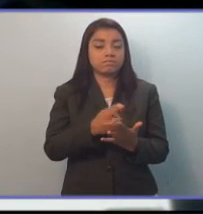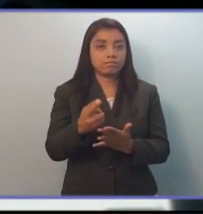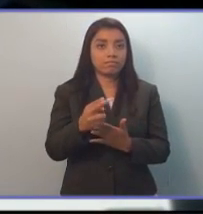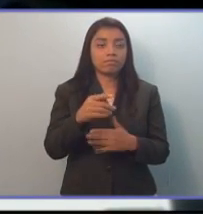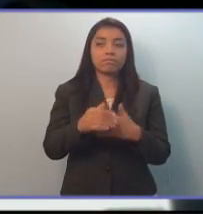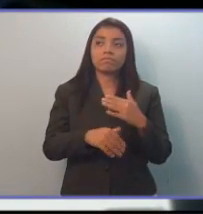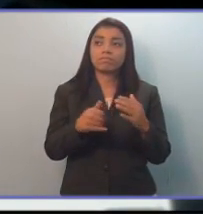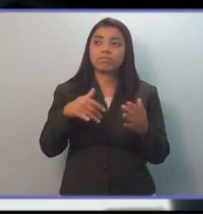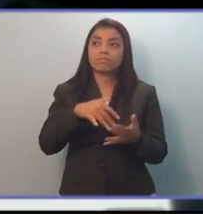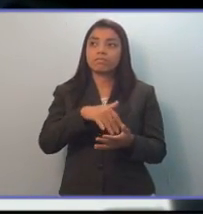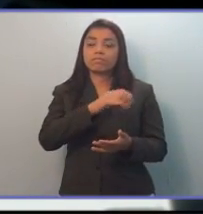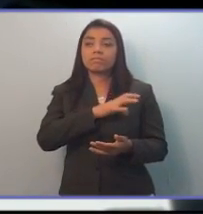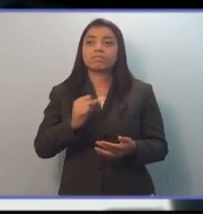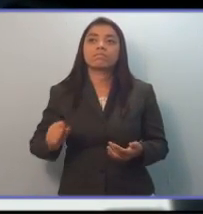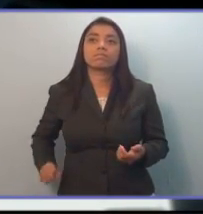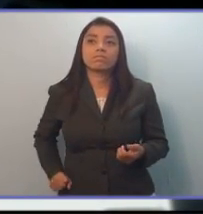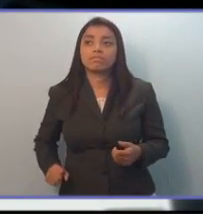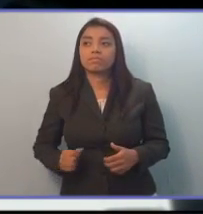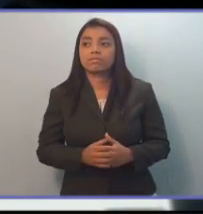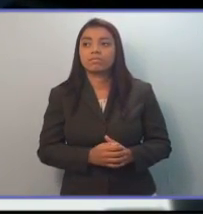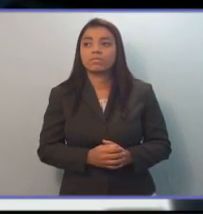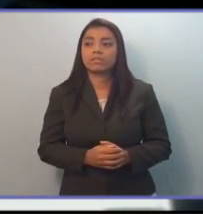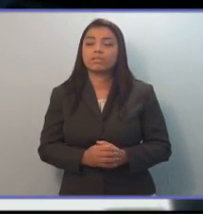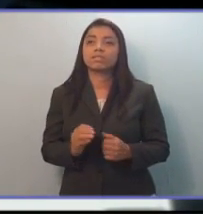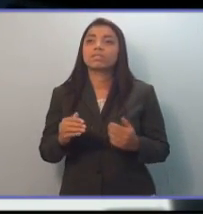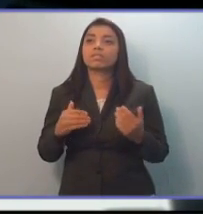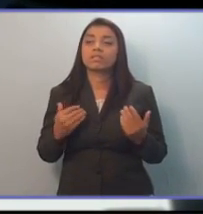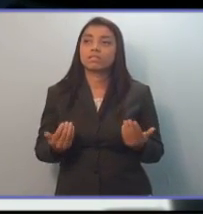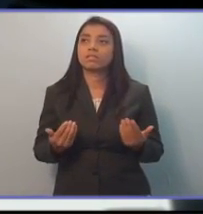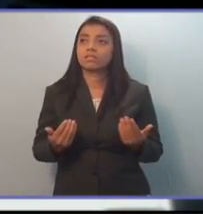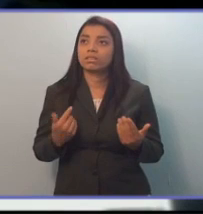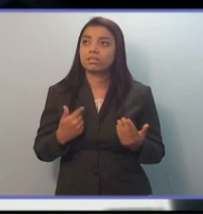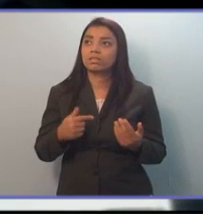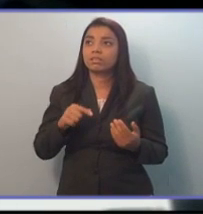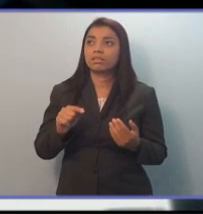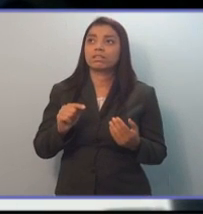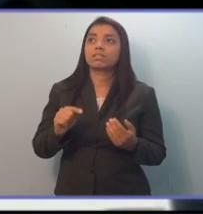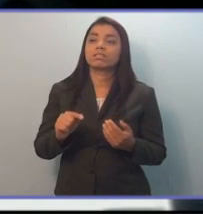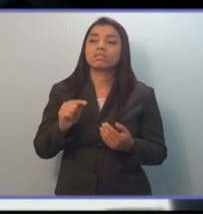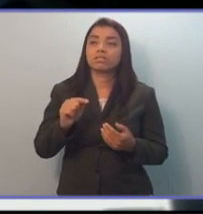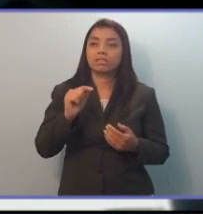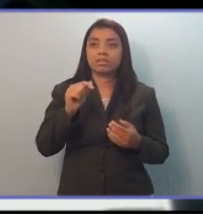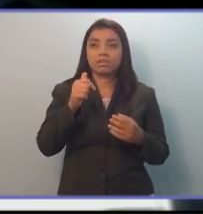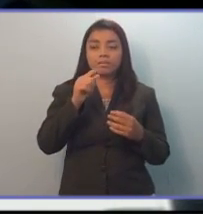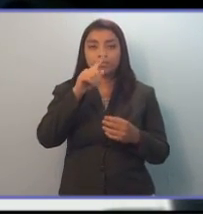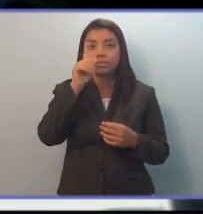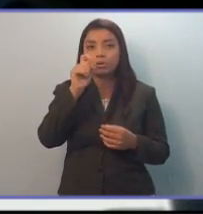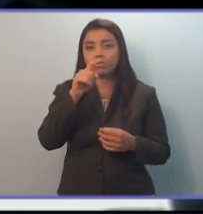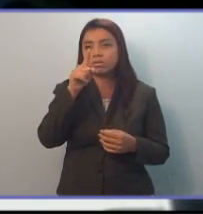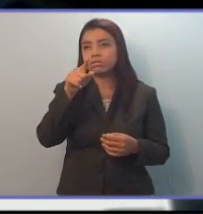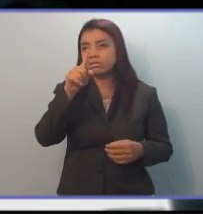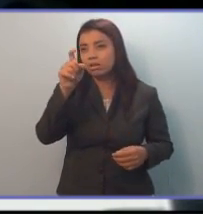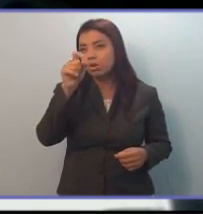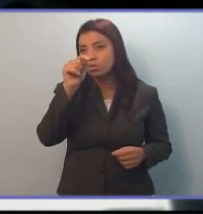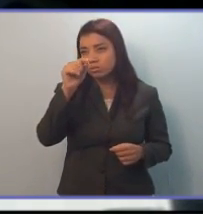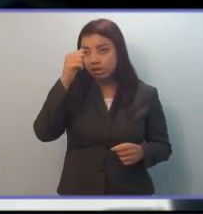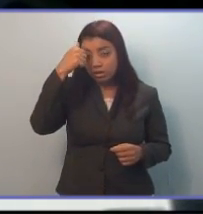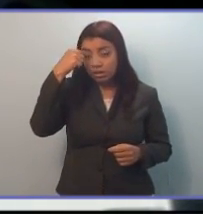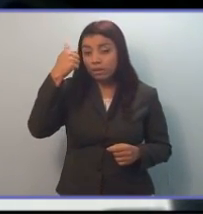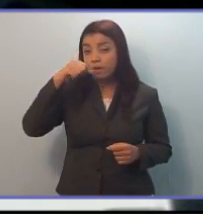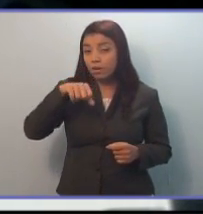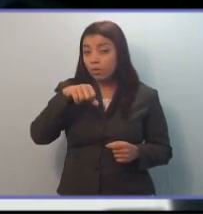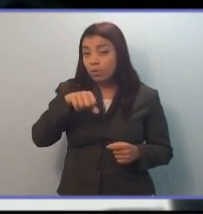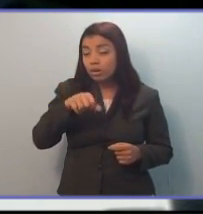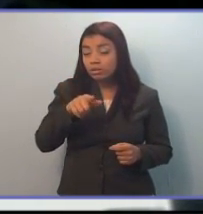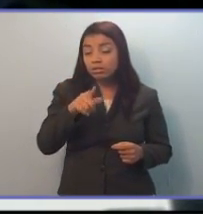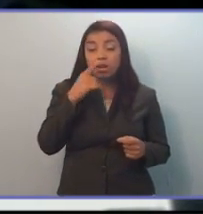pueblo salvadoreño, pero la pregunta dice de la siguiente manera. ¿Estaría de acuerdo, en caso de